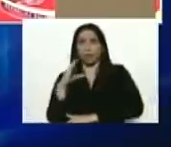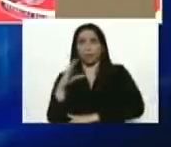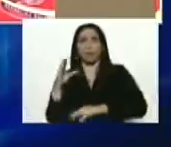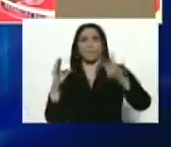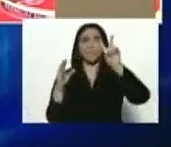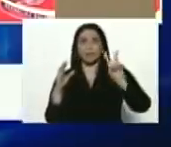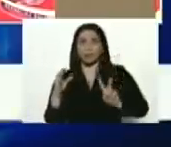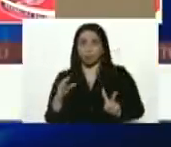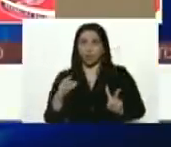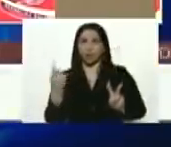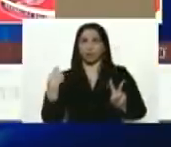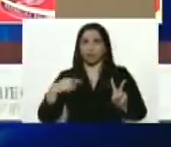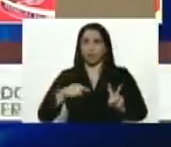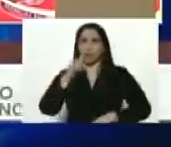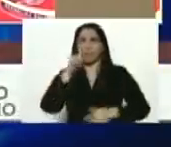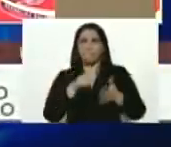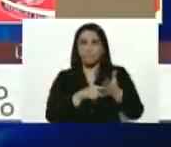tenemos